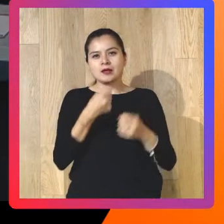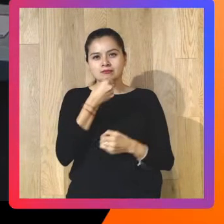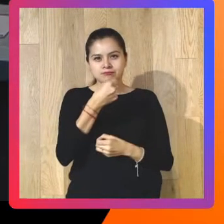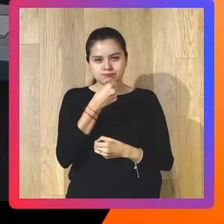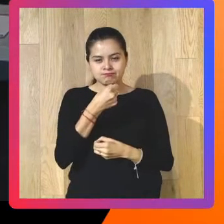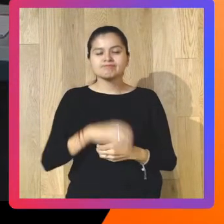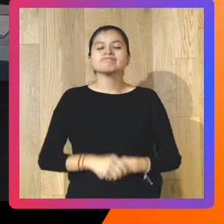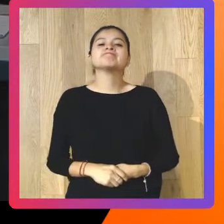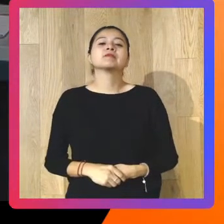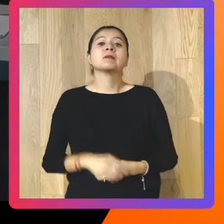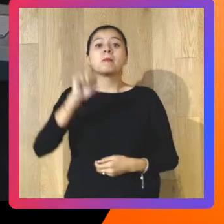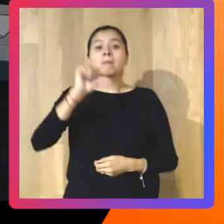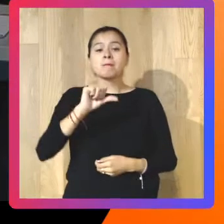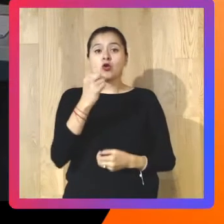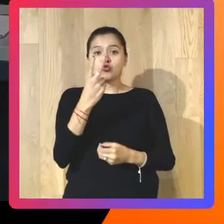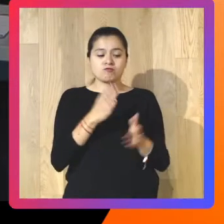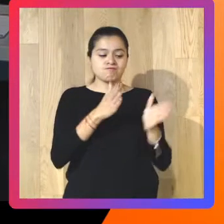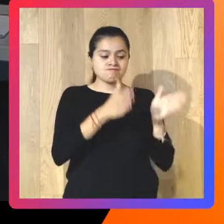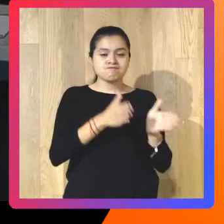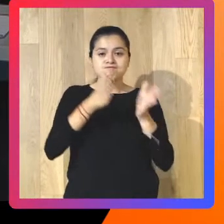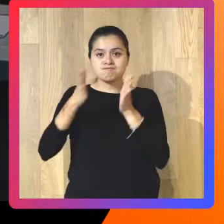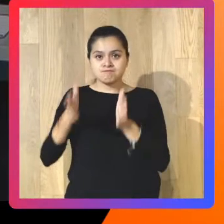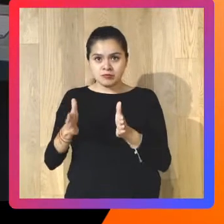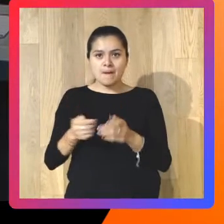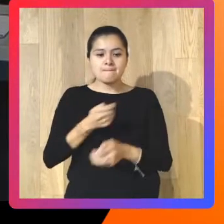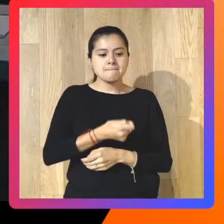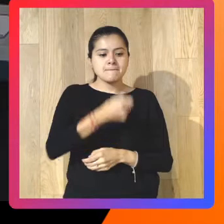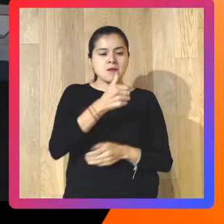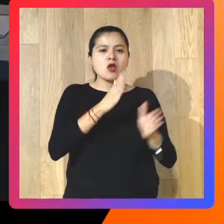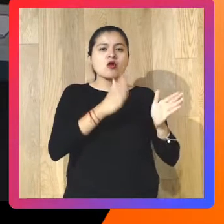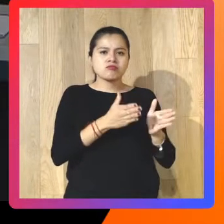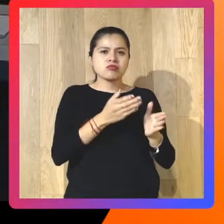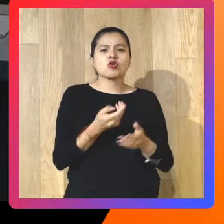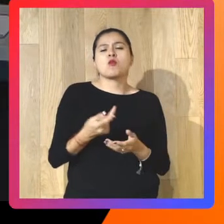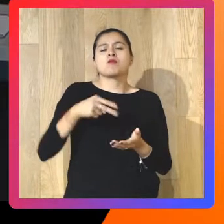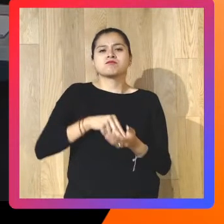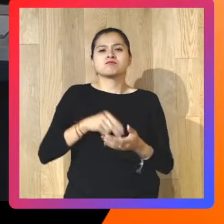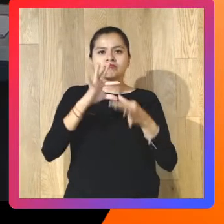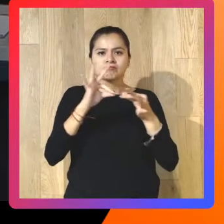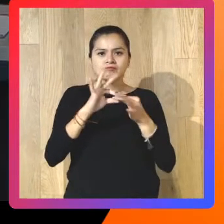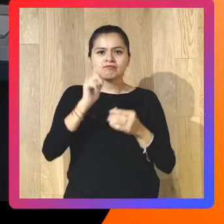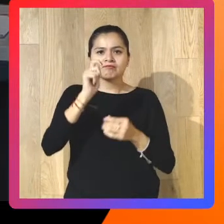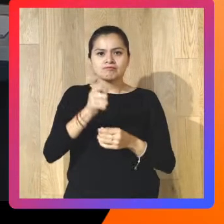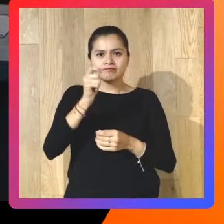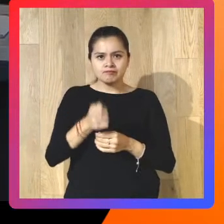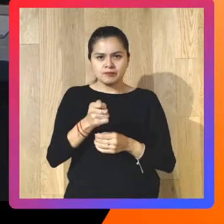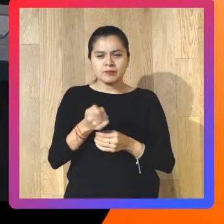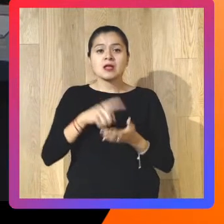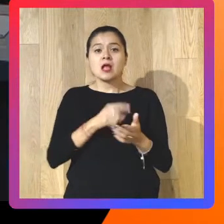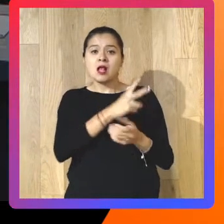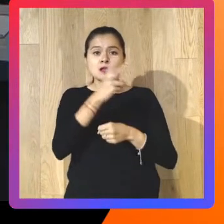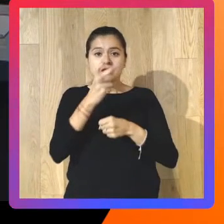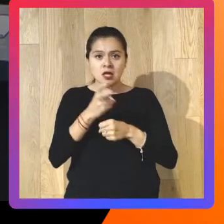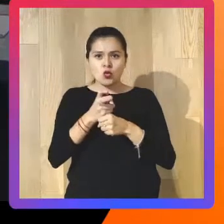es que vamos a llevar a cabo 2 bloques. El primero va a ser de este pronunciamiento y el segundo va a ser con unas mesas